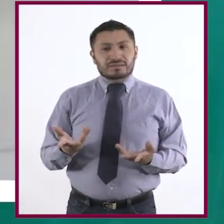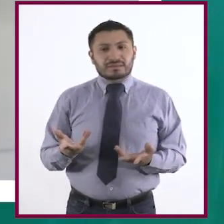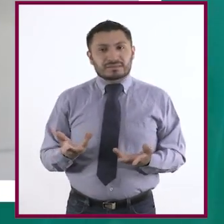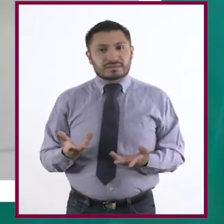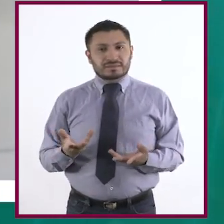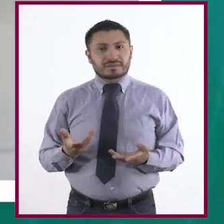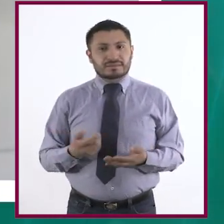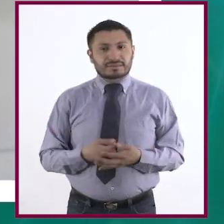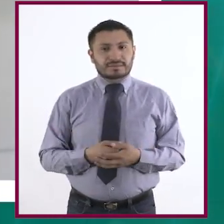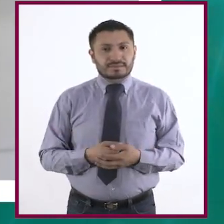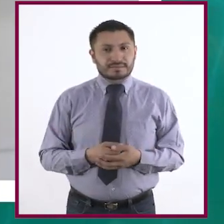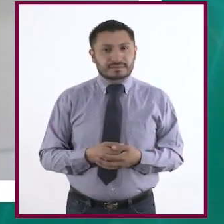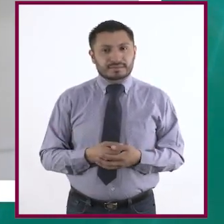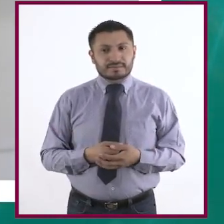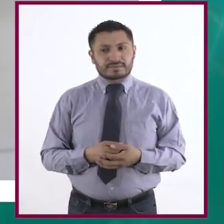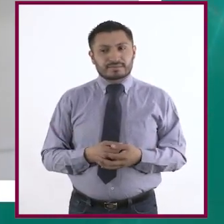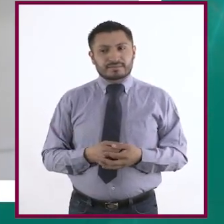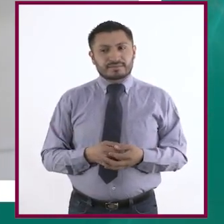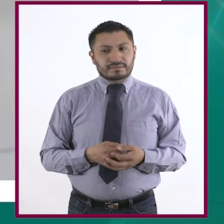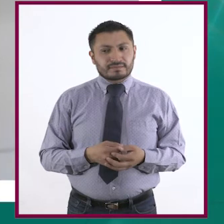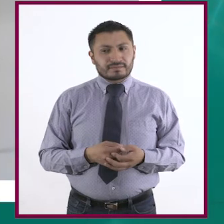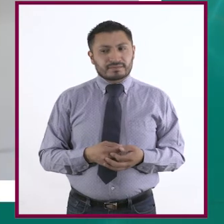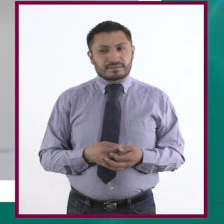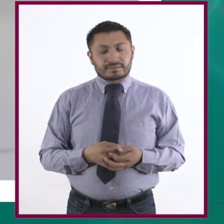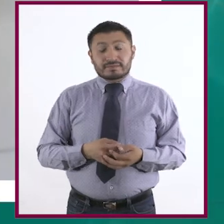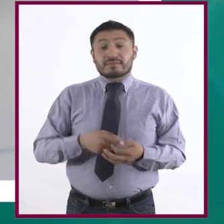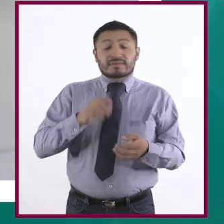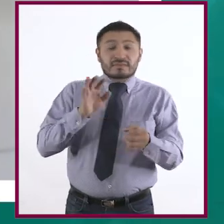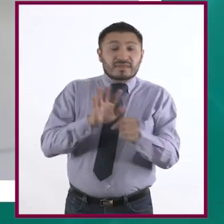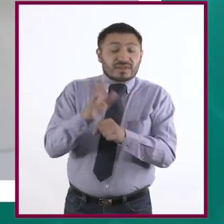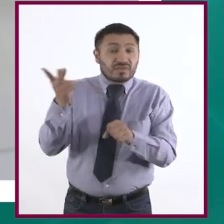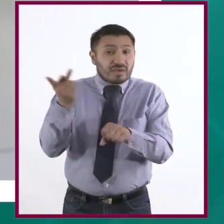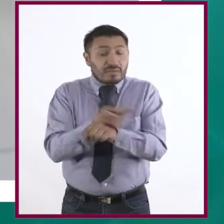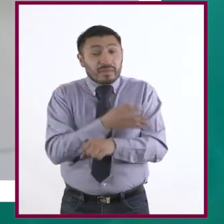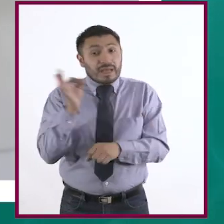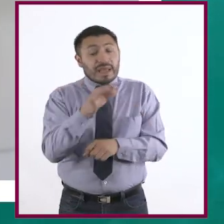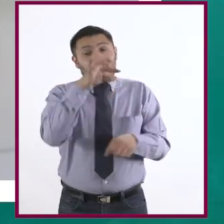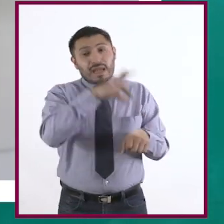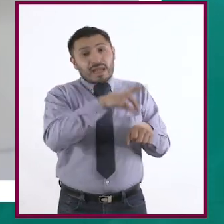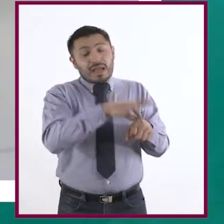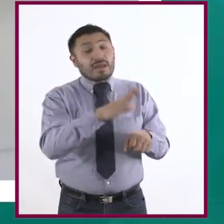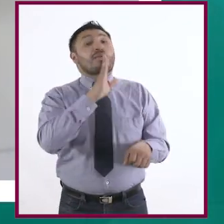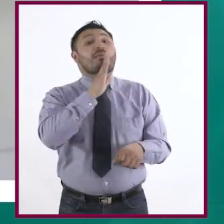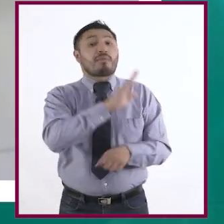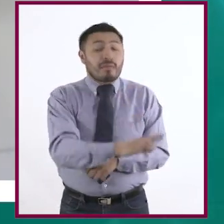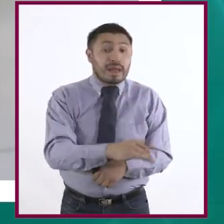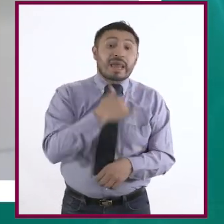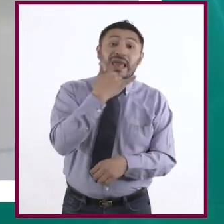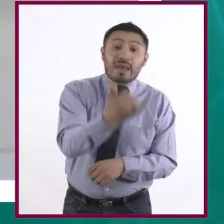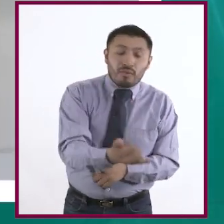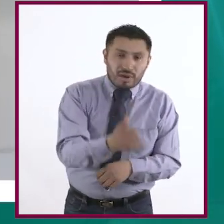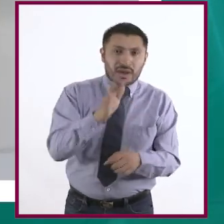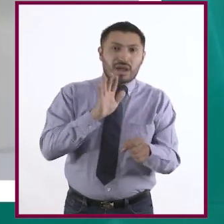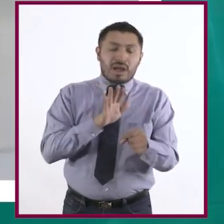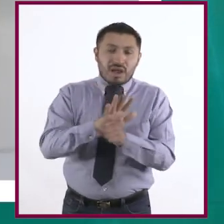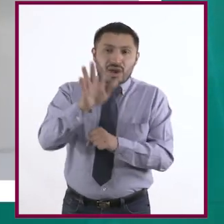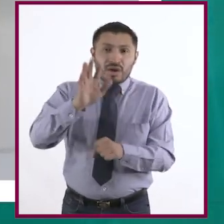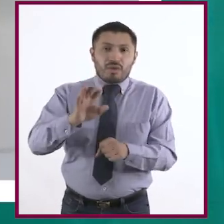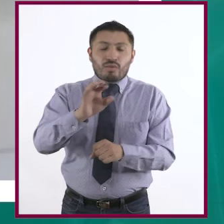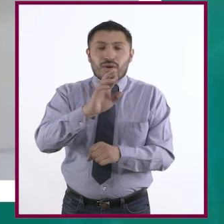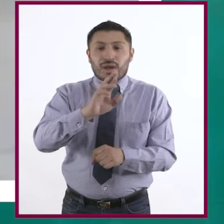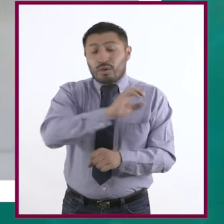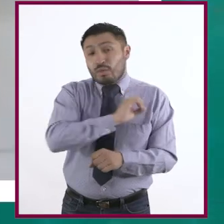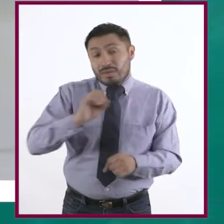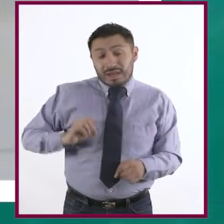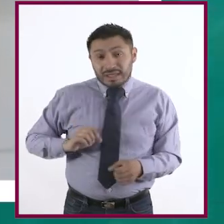del mismo médico, ¿no? ¿Cuáles serían sus responsabilidades legales hacia estas